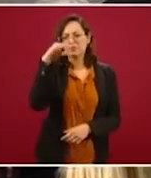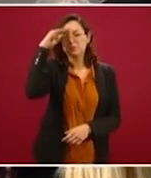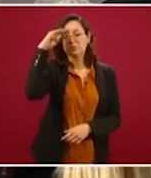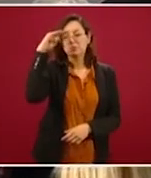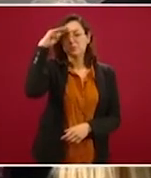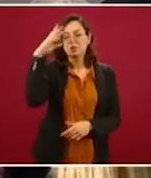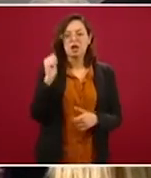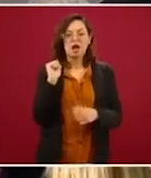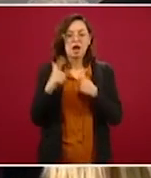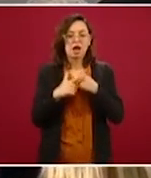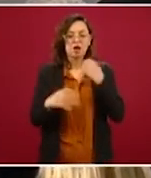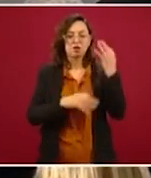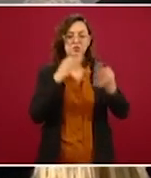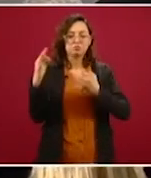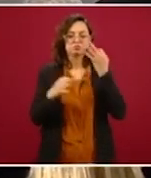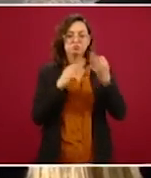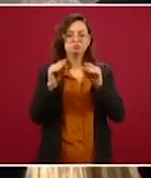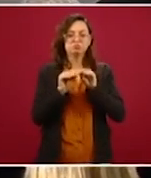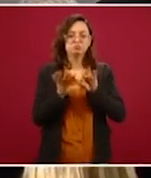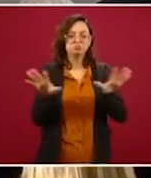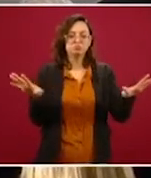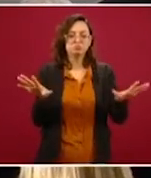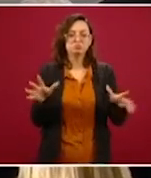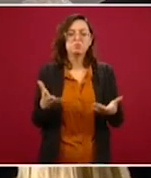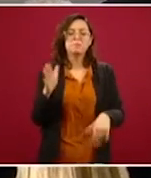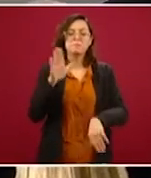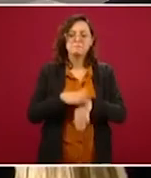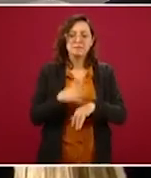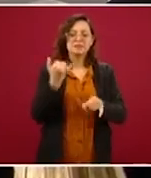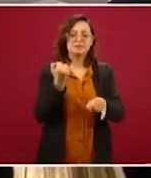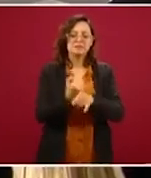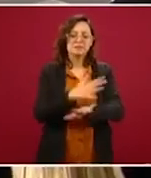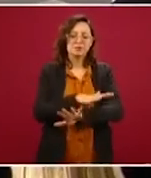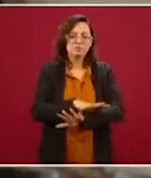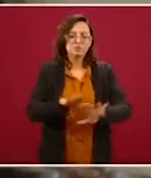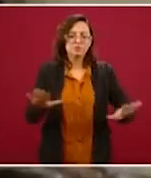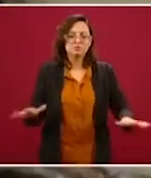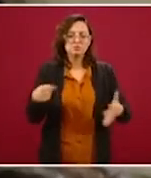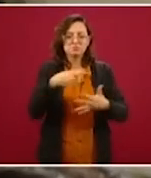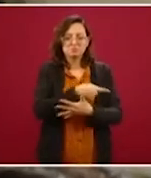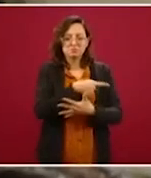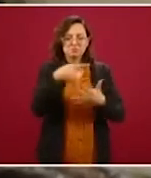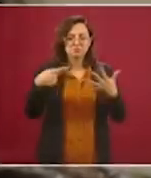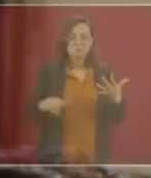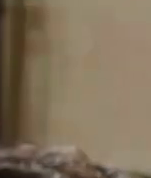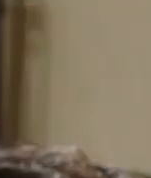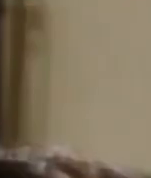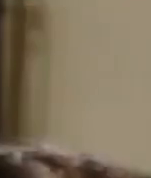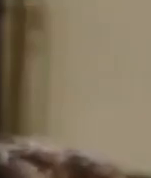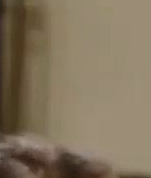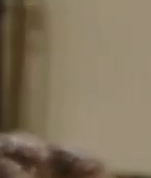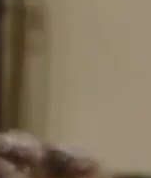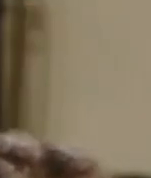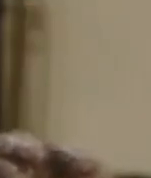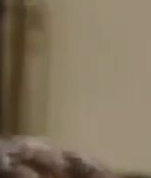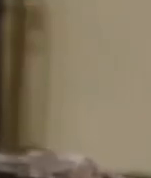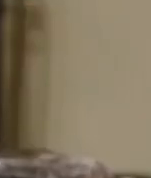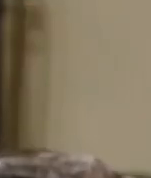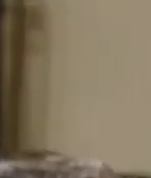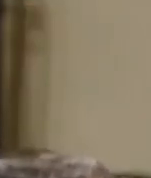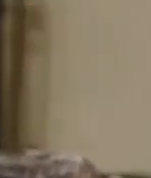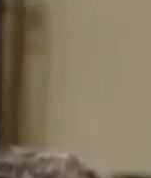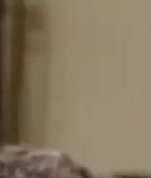alguna campaña en medios de comunicación que se informe de cuáles son las precauciones que se tienen que tener en este